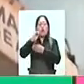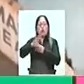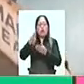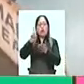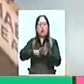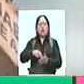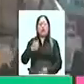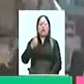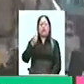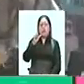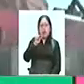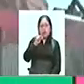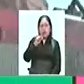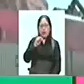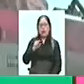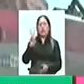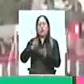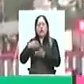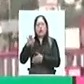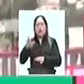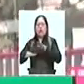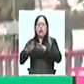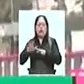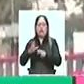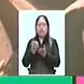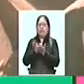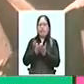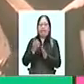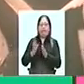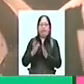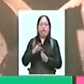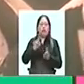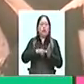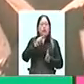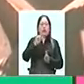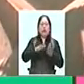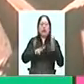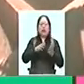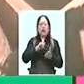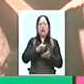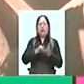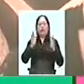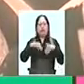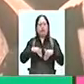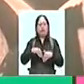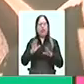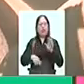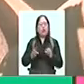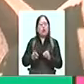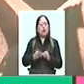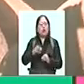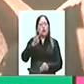el 2019, que tampoco fue el mejor año, en este momento están circulando un poquito más de 2.000 millones de